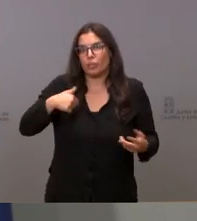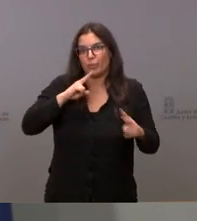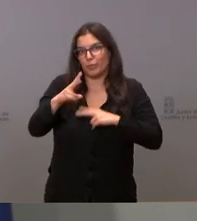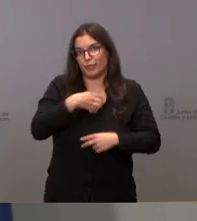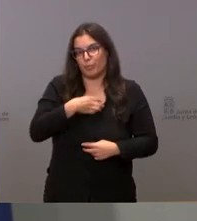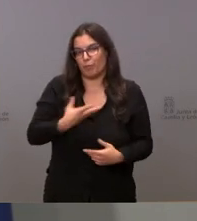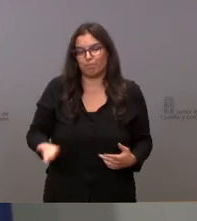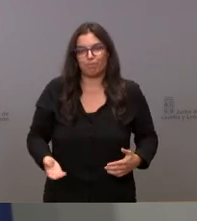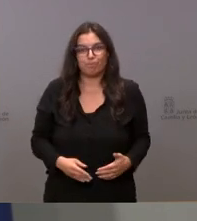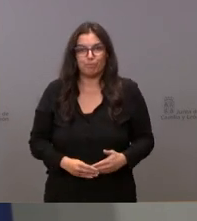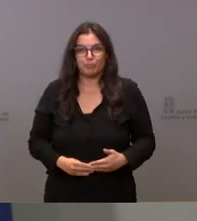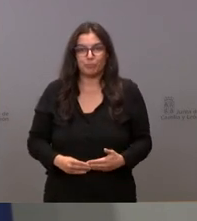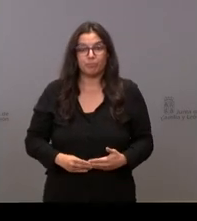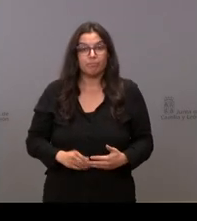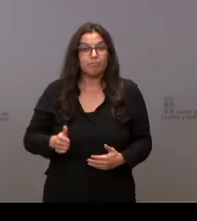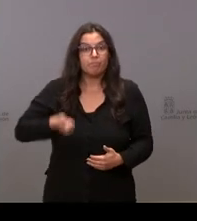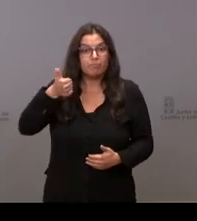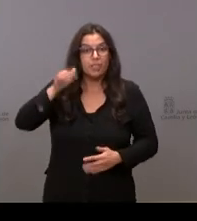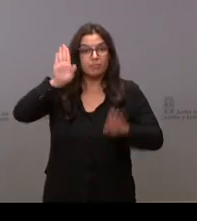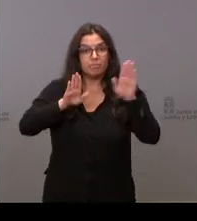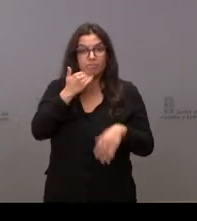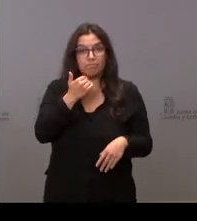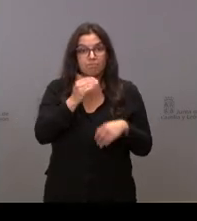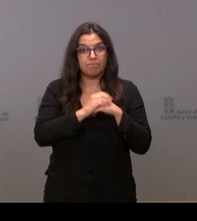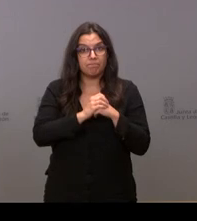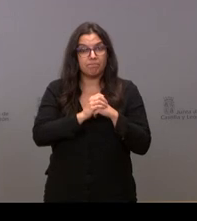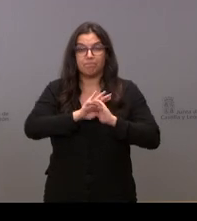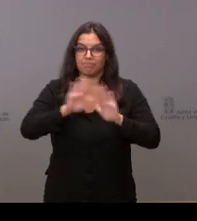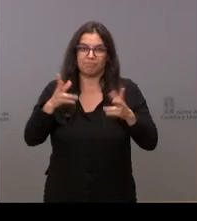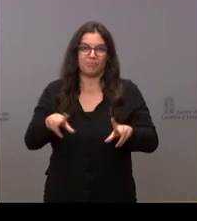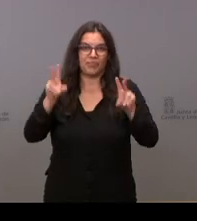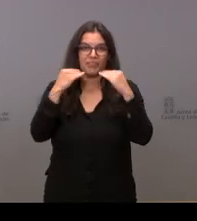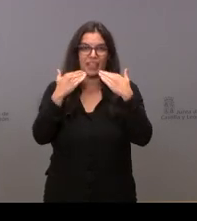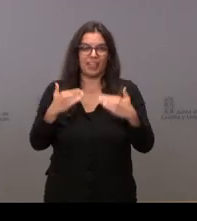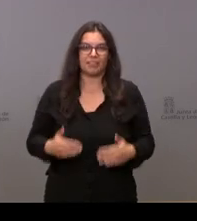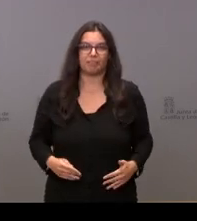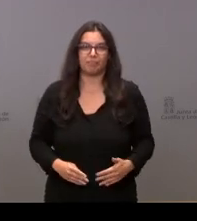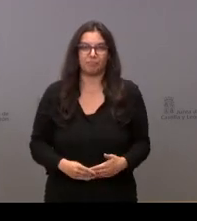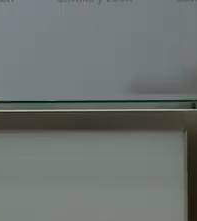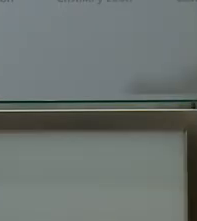contestar. ¿Alguna pregunta más? Pues terminamos aquí. Gracias.